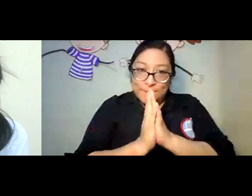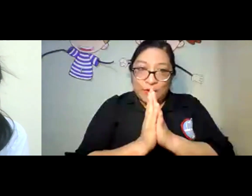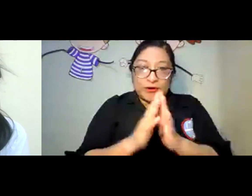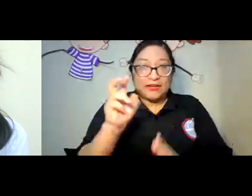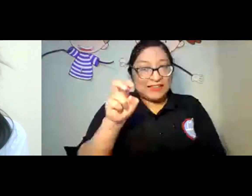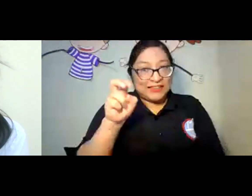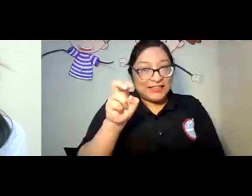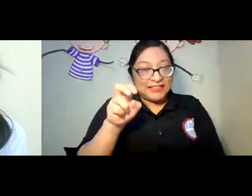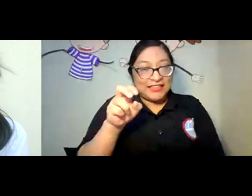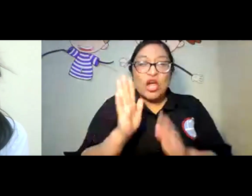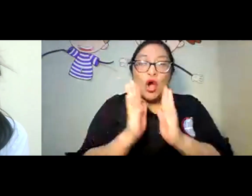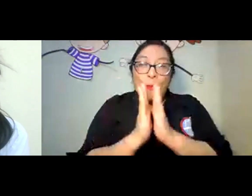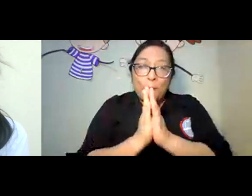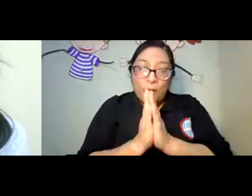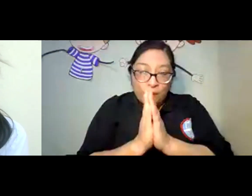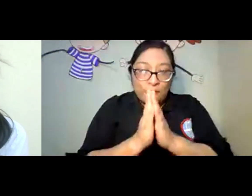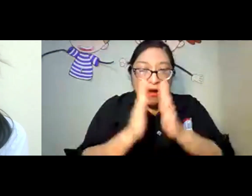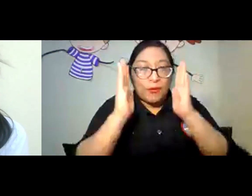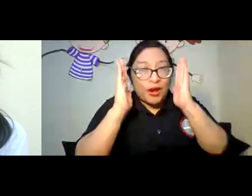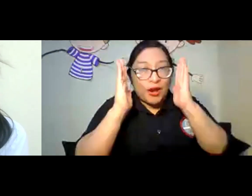que presten atención a